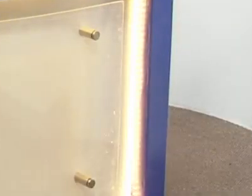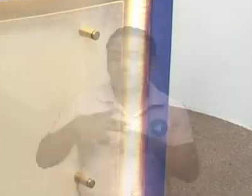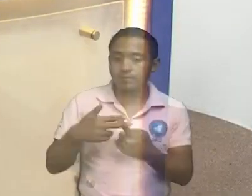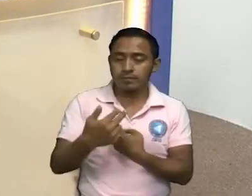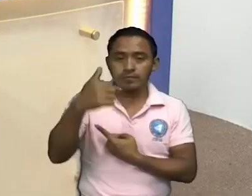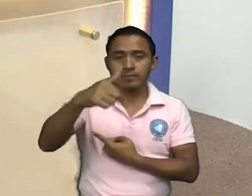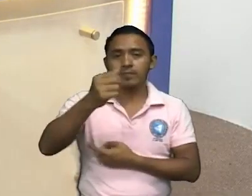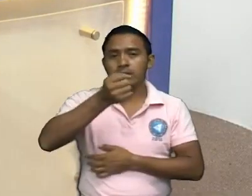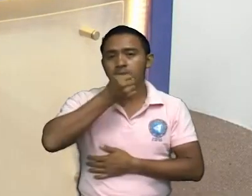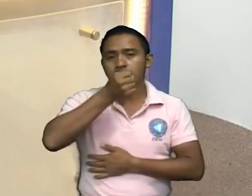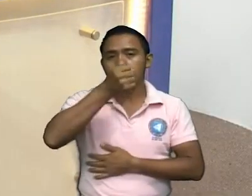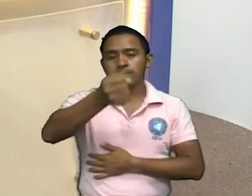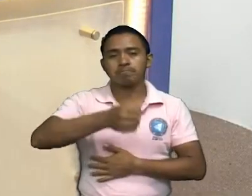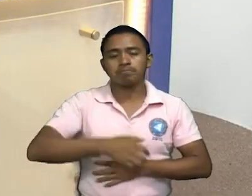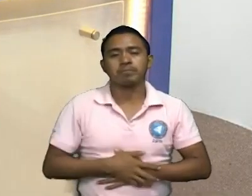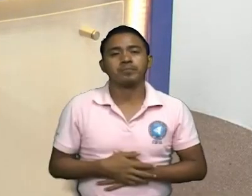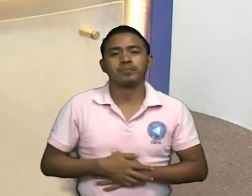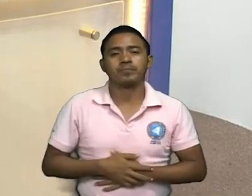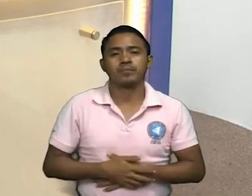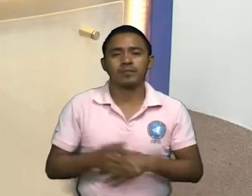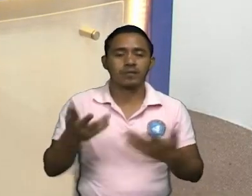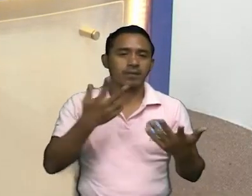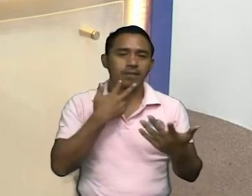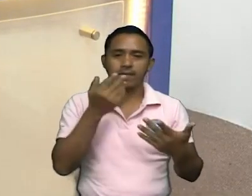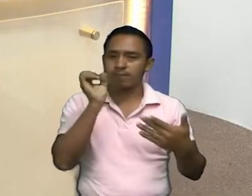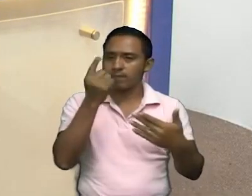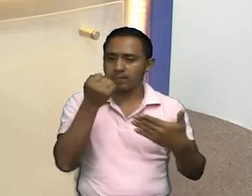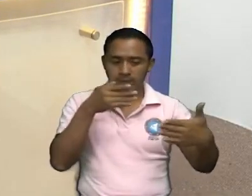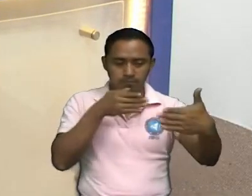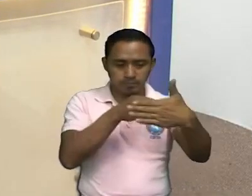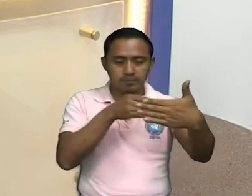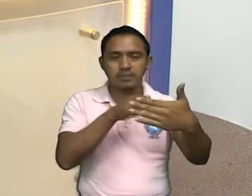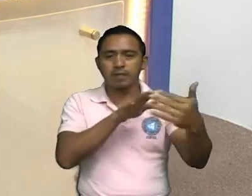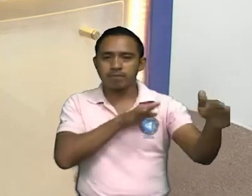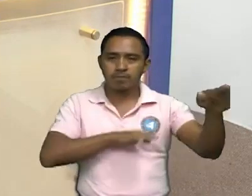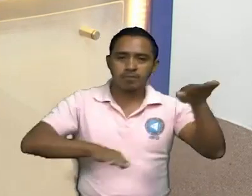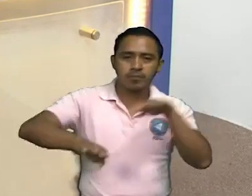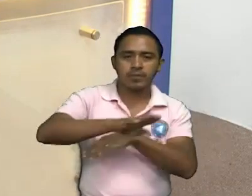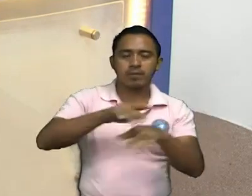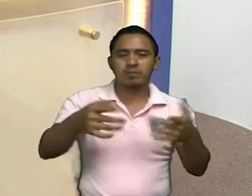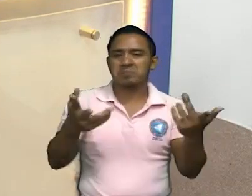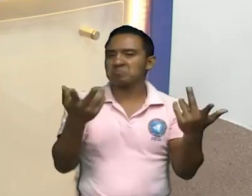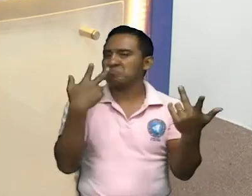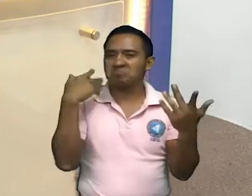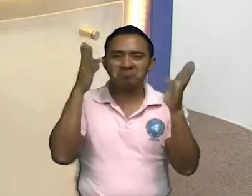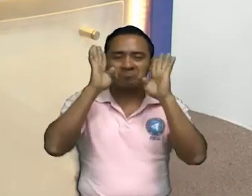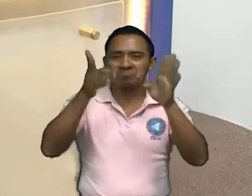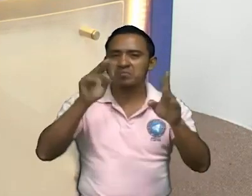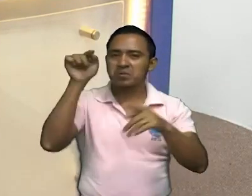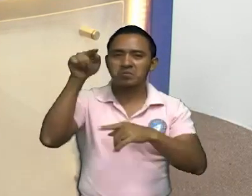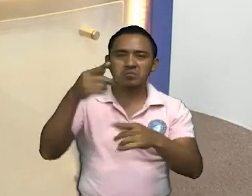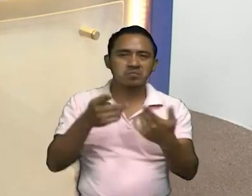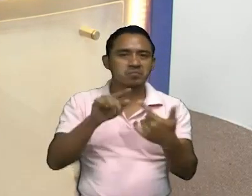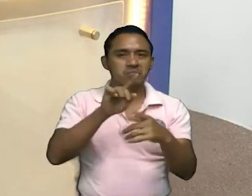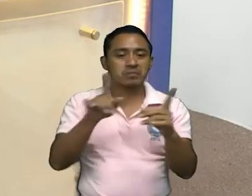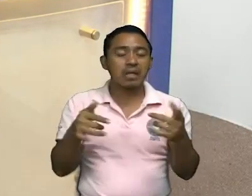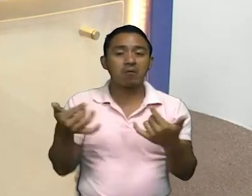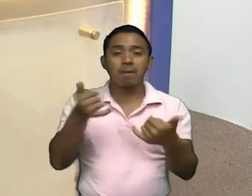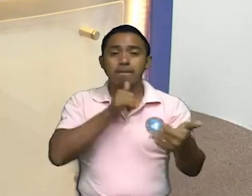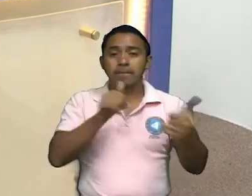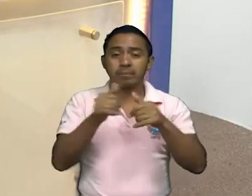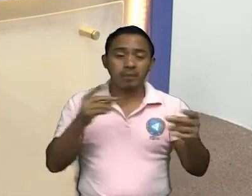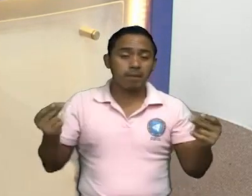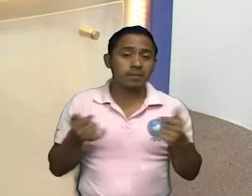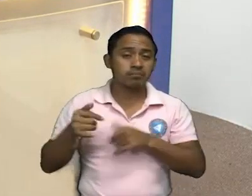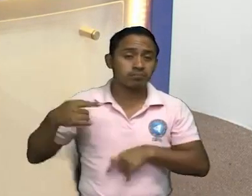Iniciamos con nuestras informaciones. El no guardar distancia, la invasión de carril, desatender las señales de tránsito, además de conducir a exceso